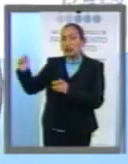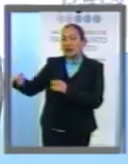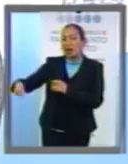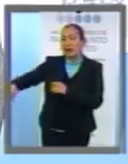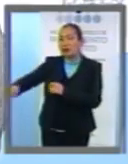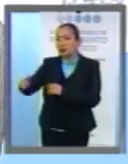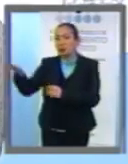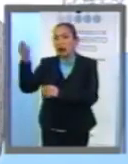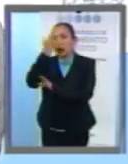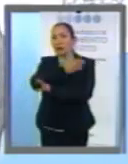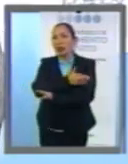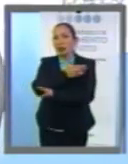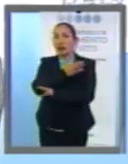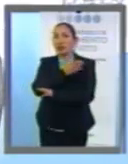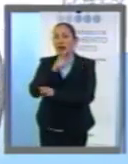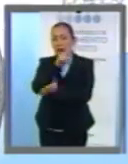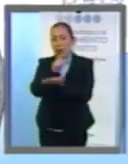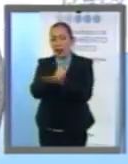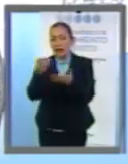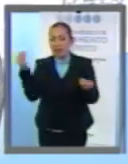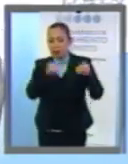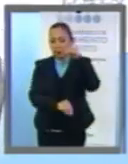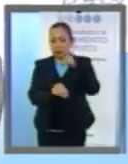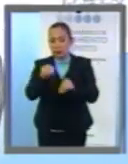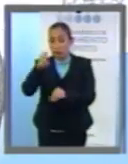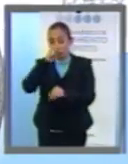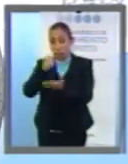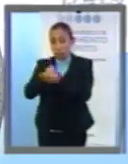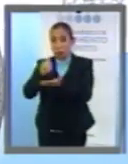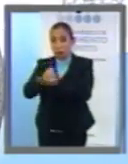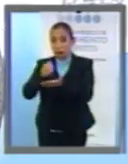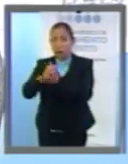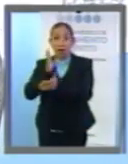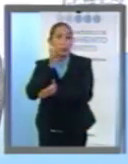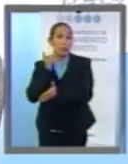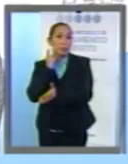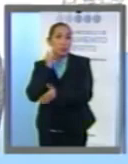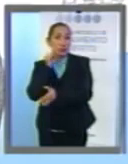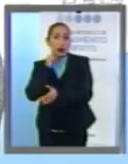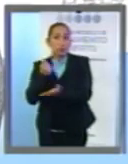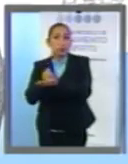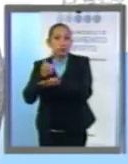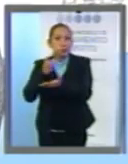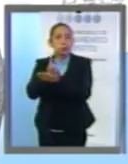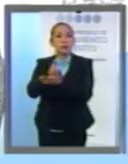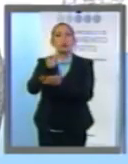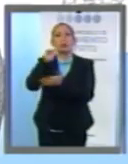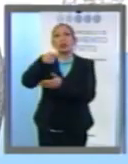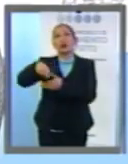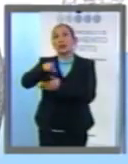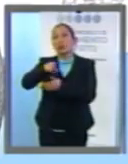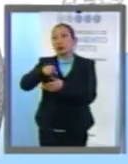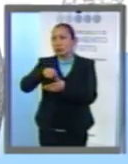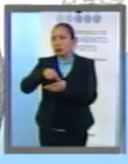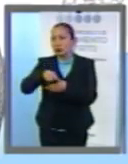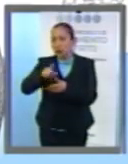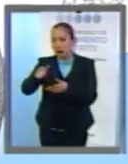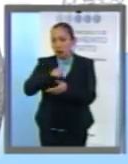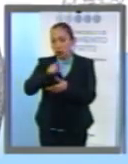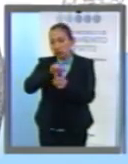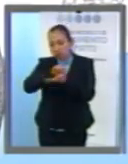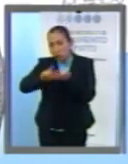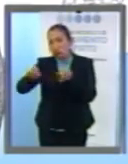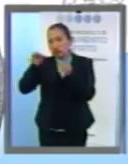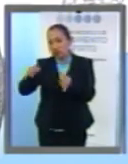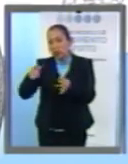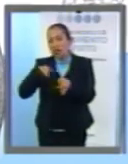asumió en la hechura de las leyes y en la exigencia al Congreso de la Unión para implementar estos diseños en materia de transparencia y